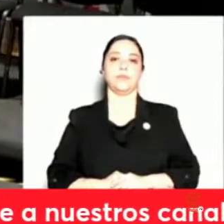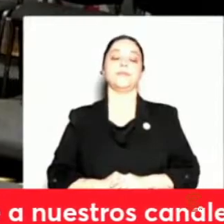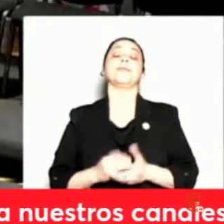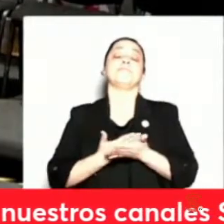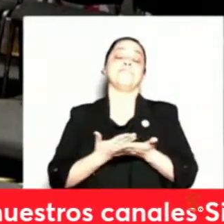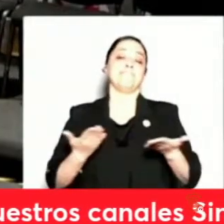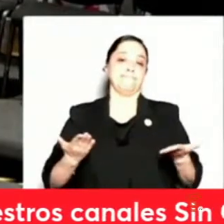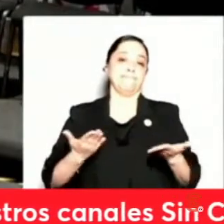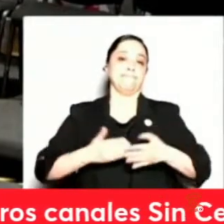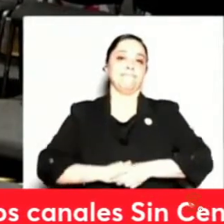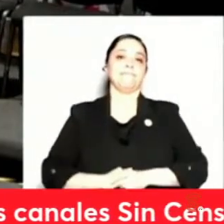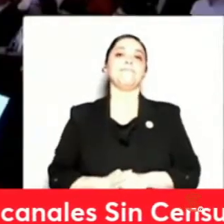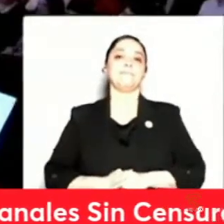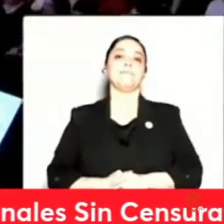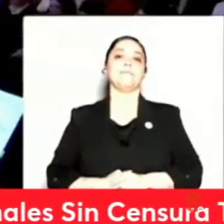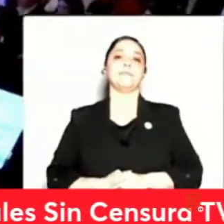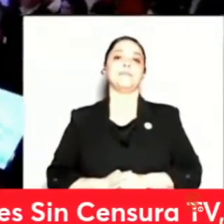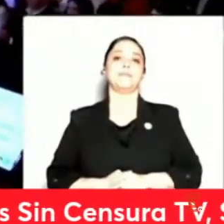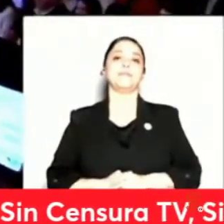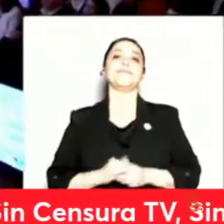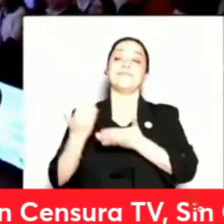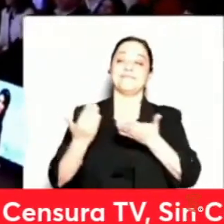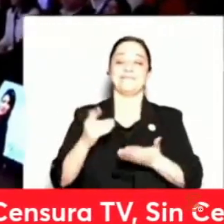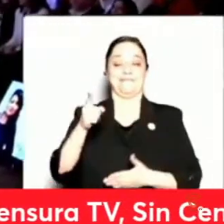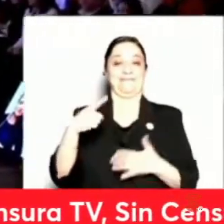Bueno, va a ser de las mujeres.